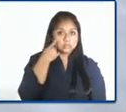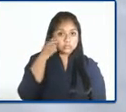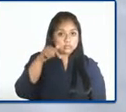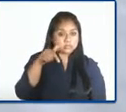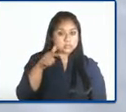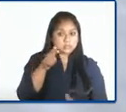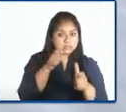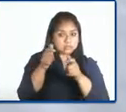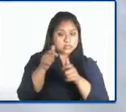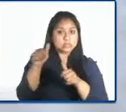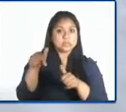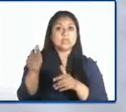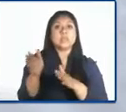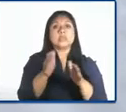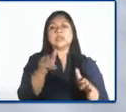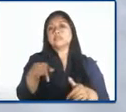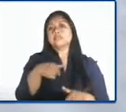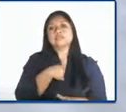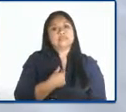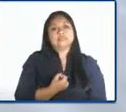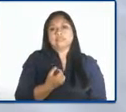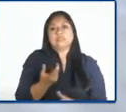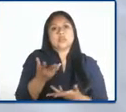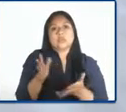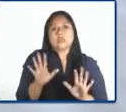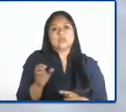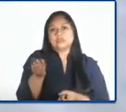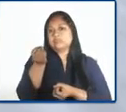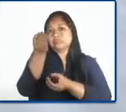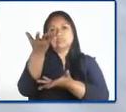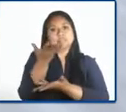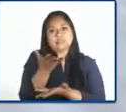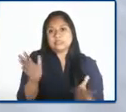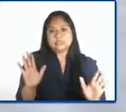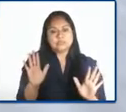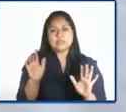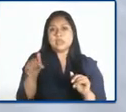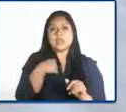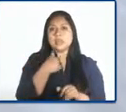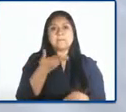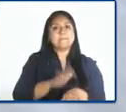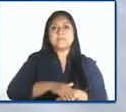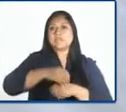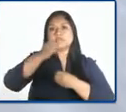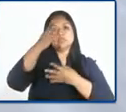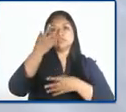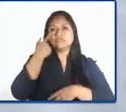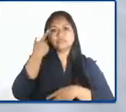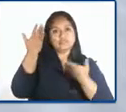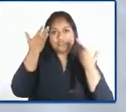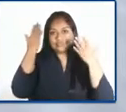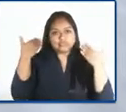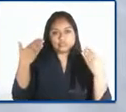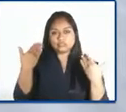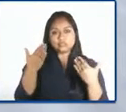que únicamente puedo dar esa respuesta. No tengo mayor información de